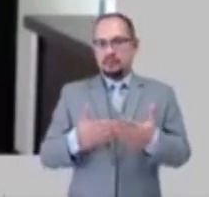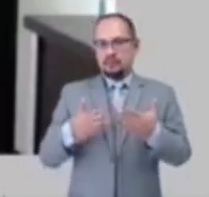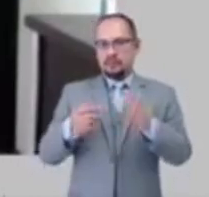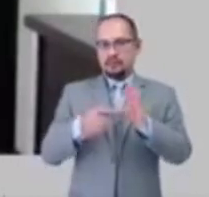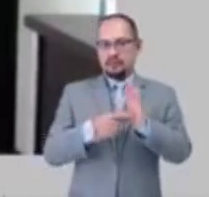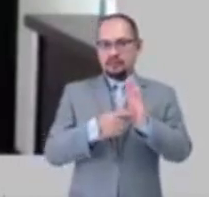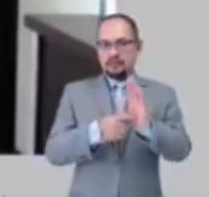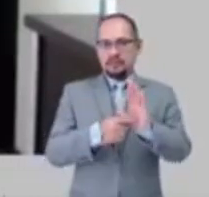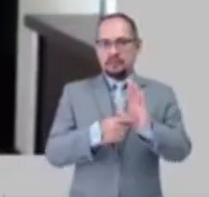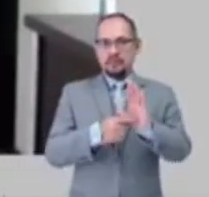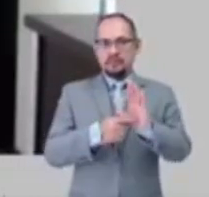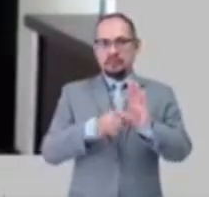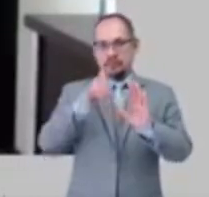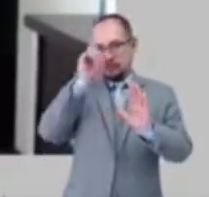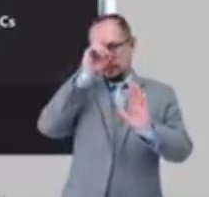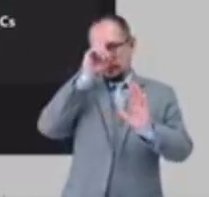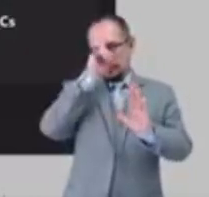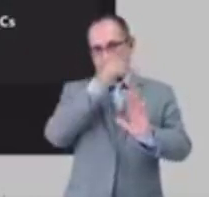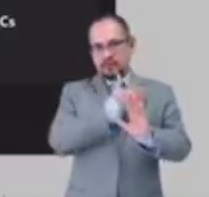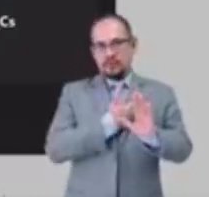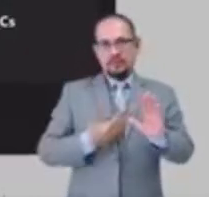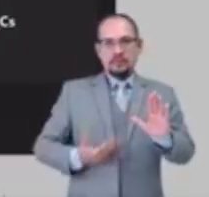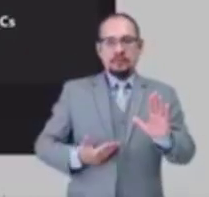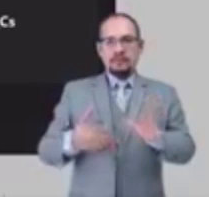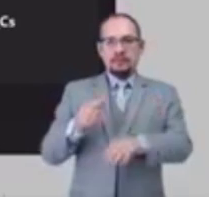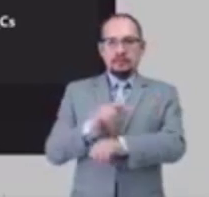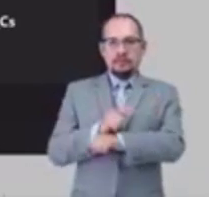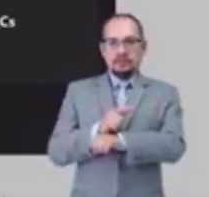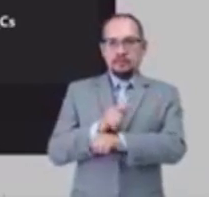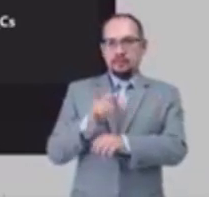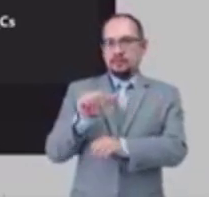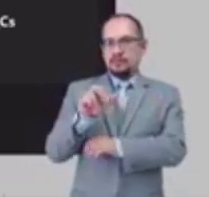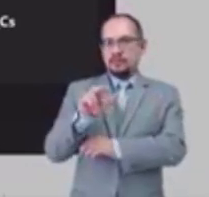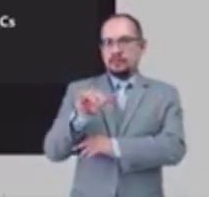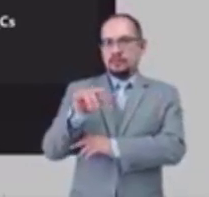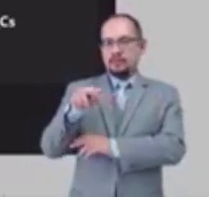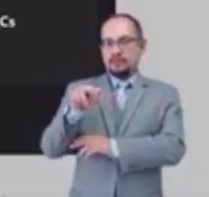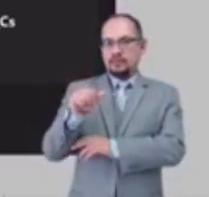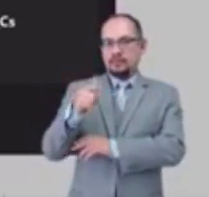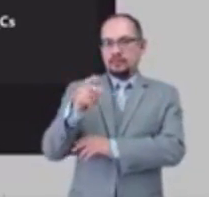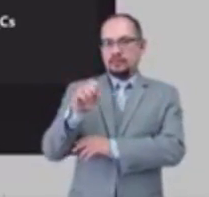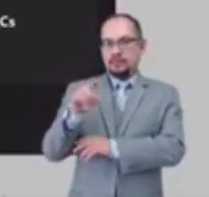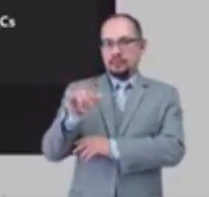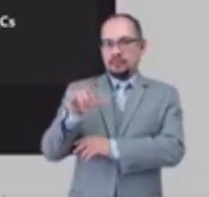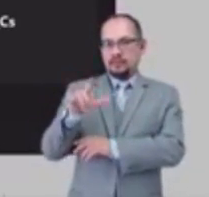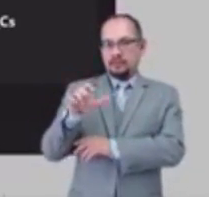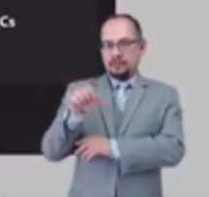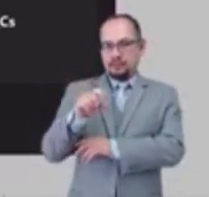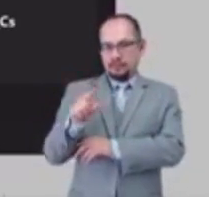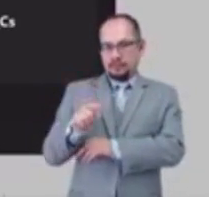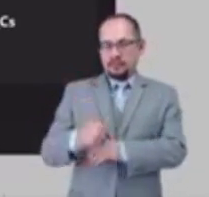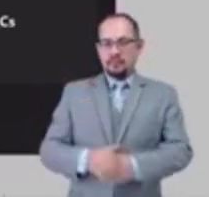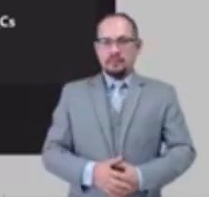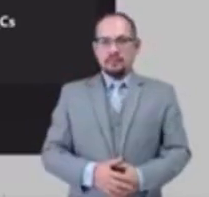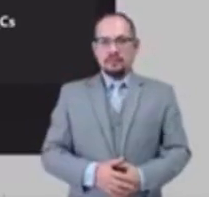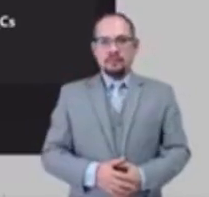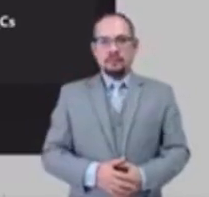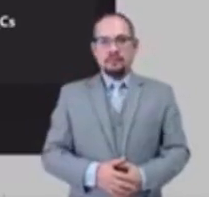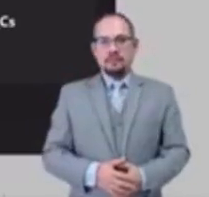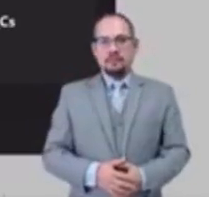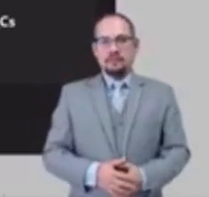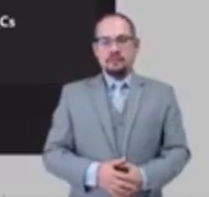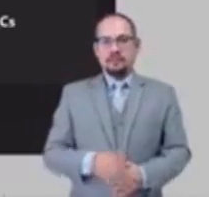de febrero y publicado el 26 del mismo sobre la intención del voto para la gubernatura en el estado de hidalgo en esa misma fecha